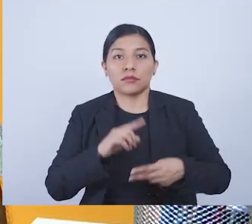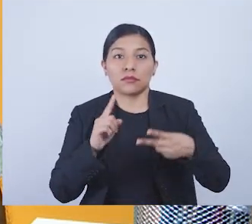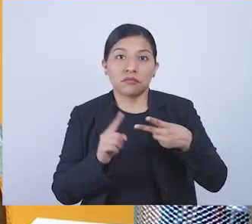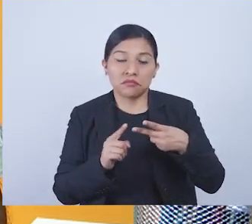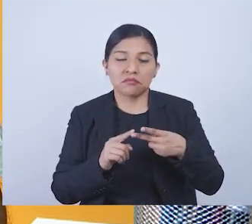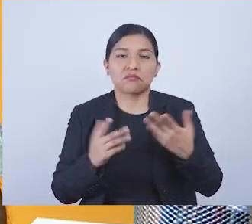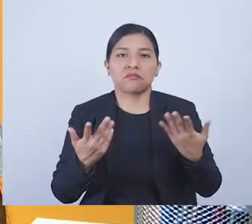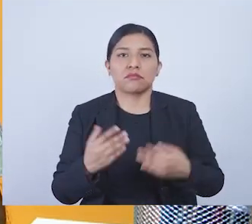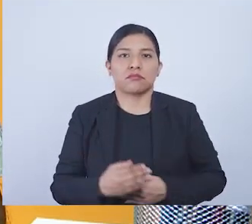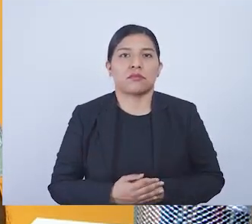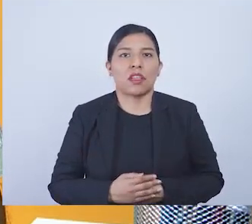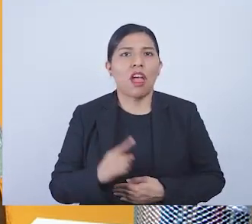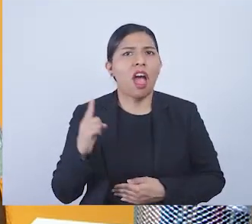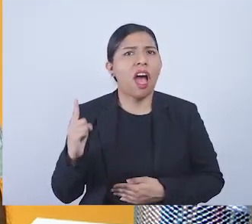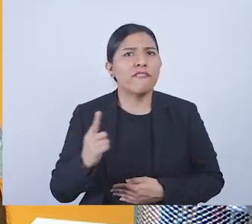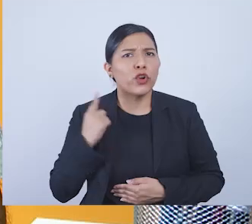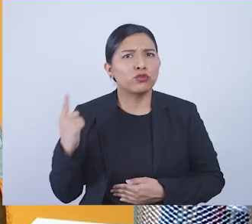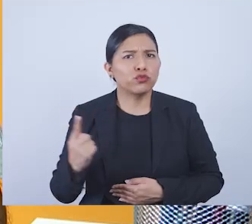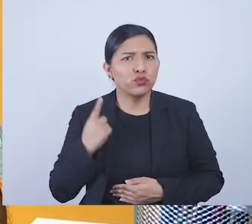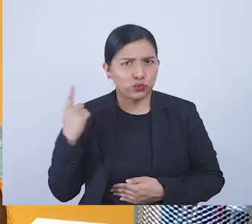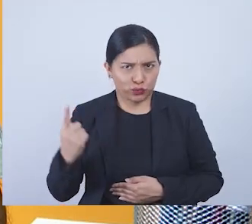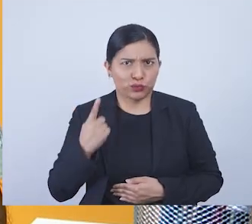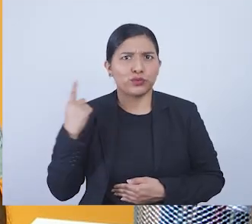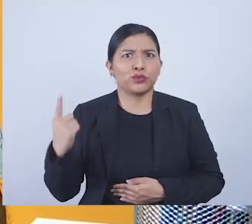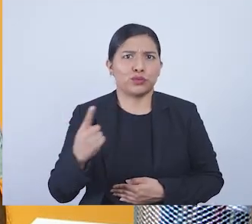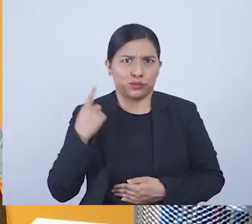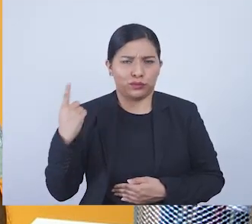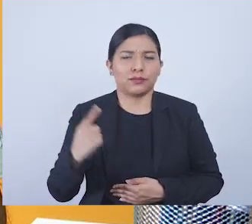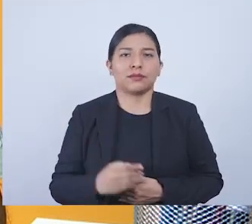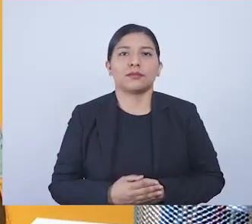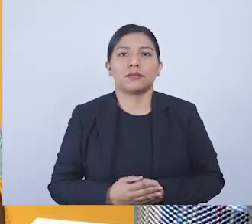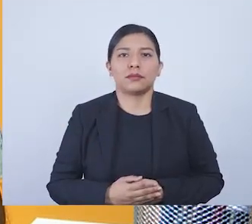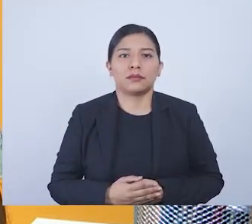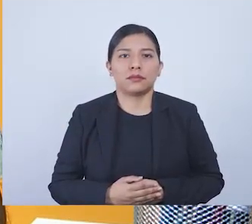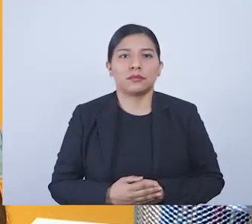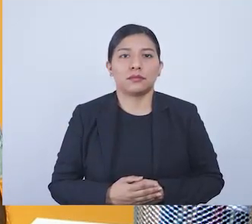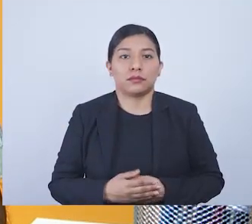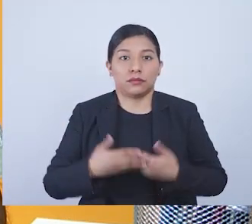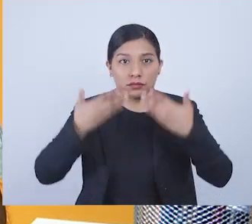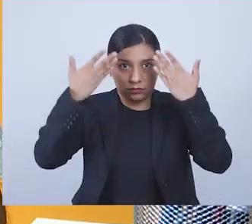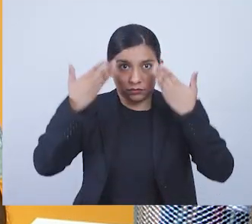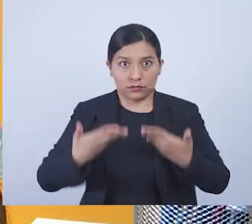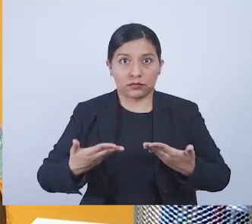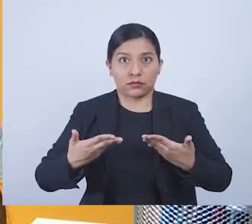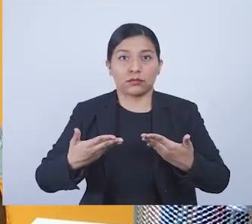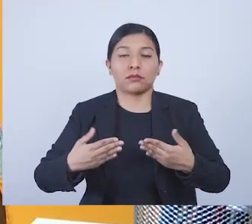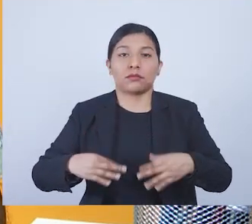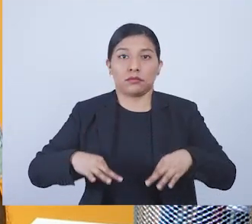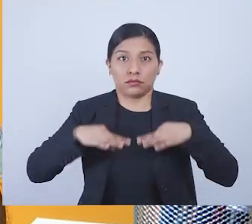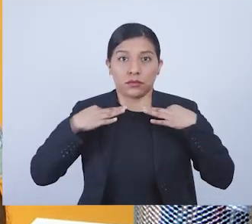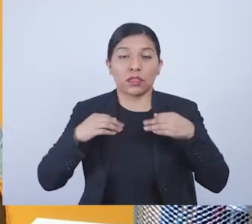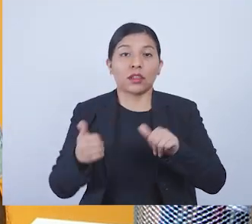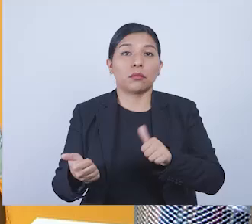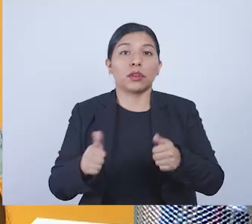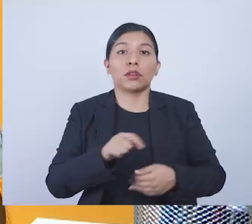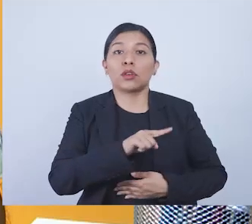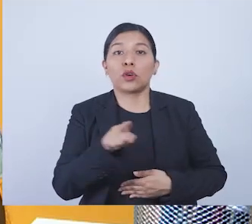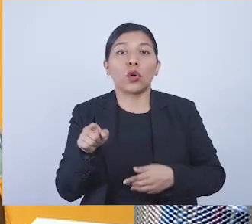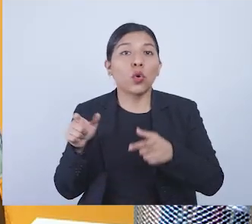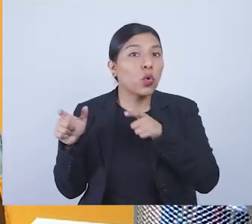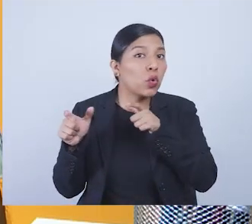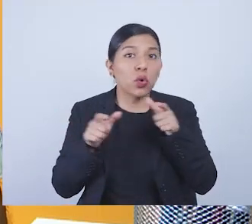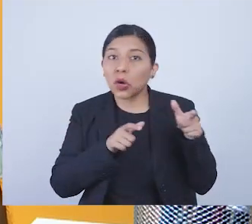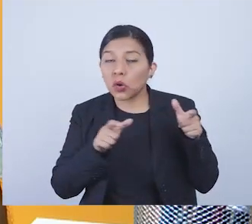evolución, necesariamente el estudiante va en crecimiento físico según la edad biológica que